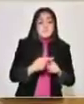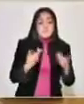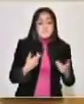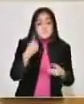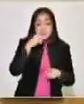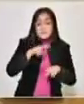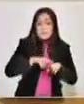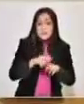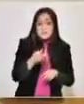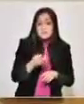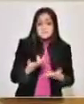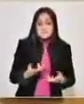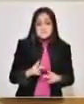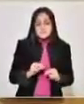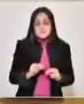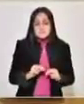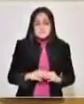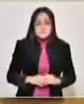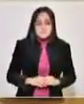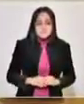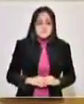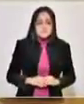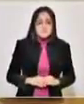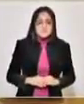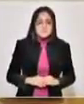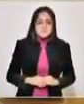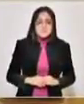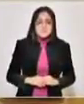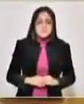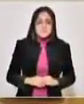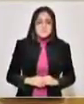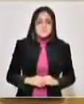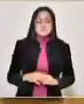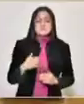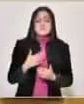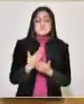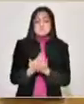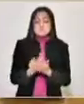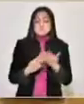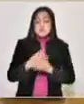turístico. No, no, no, para nada. Entonces estamos esperando el proyecto.